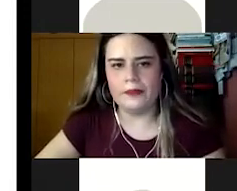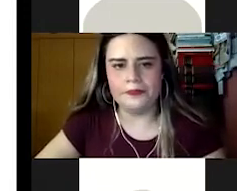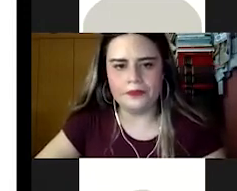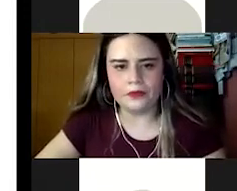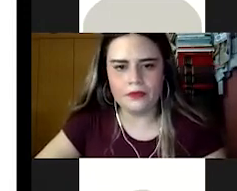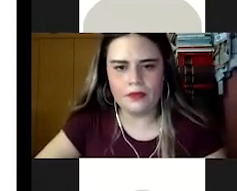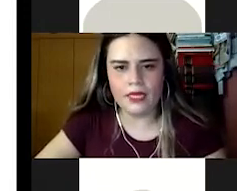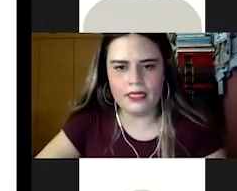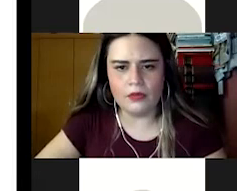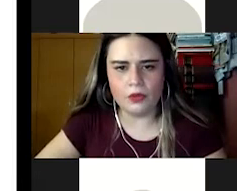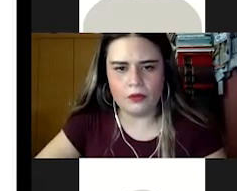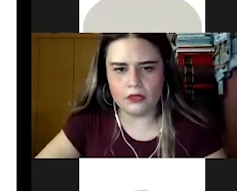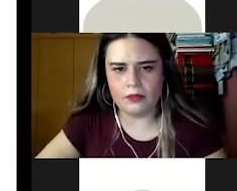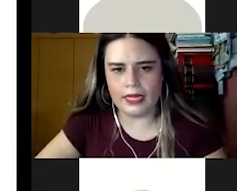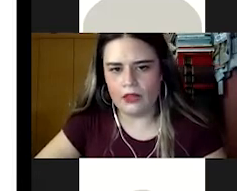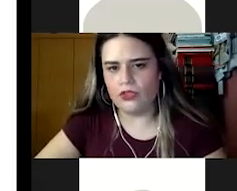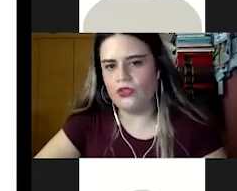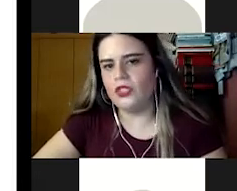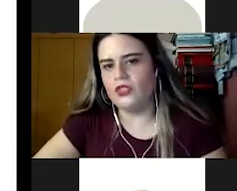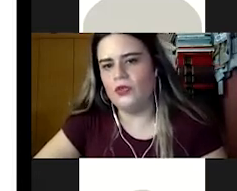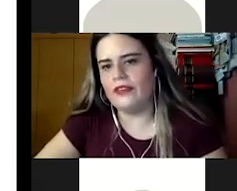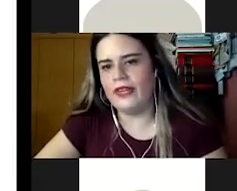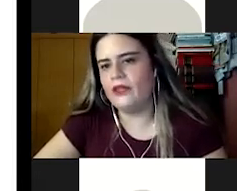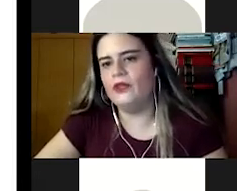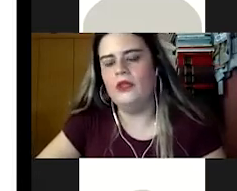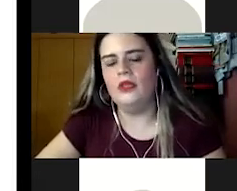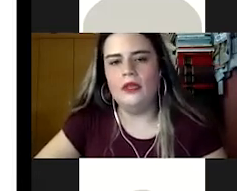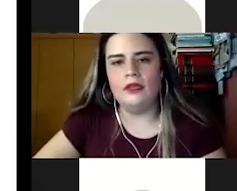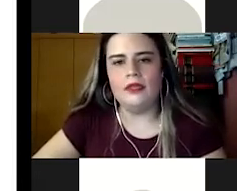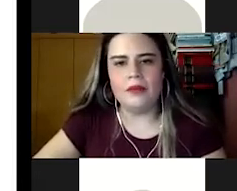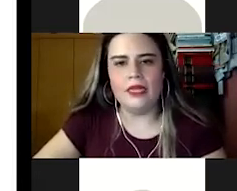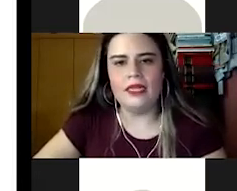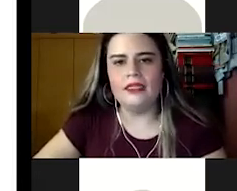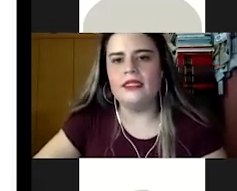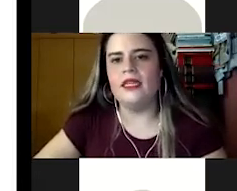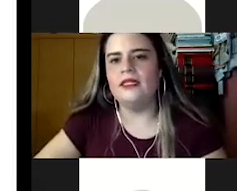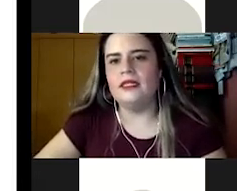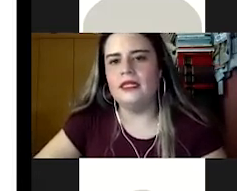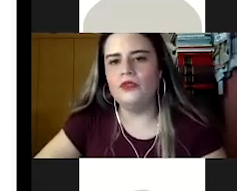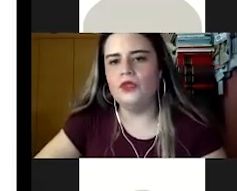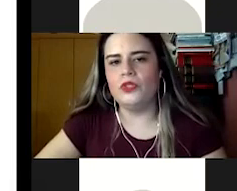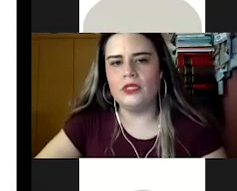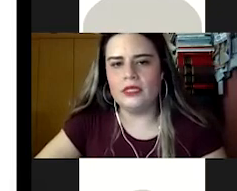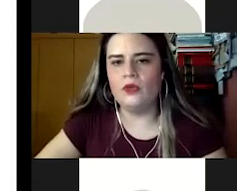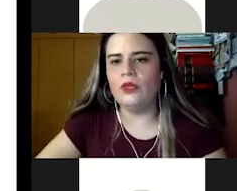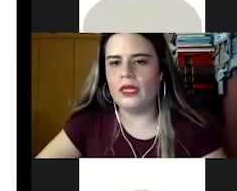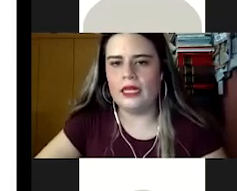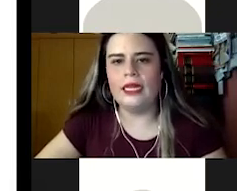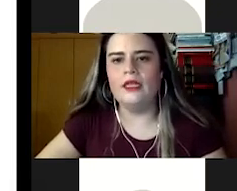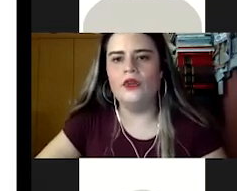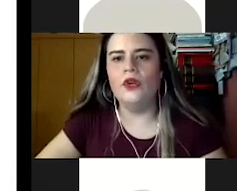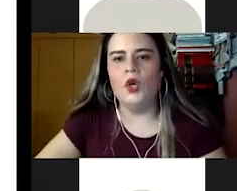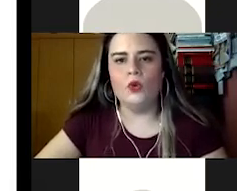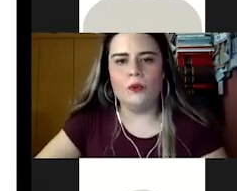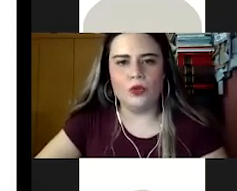sí están un poco más complicados y otros que son un reflejo también de las necesidades que tenemos en cuestiones de salud, igualdad de